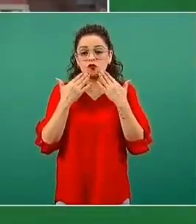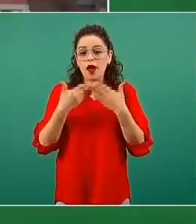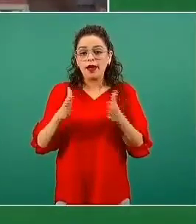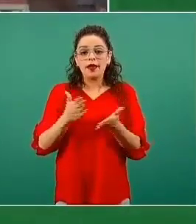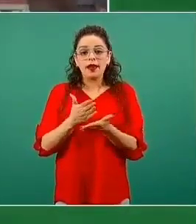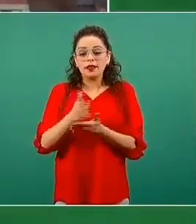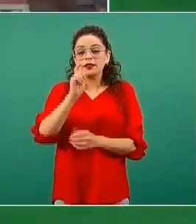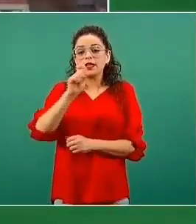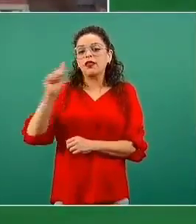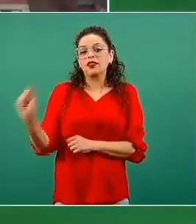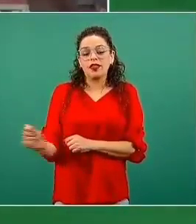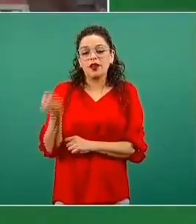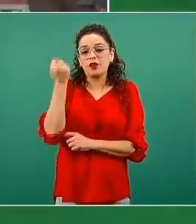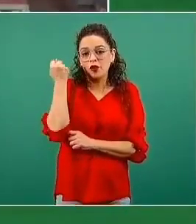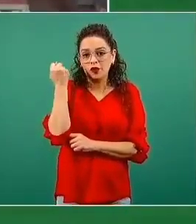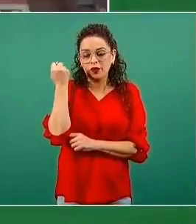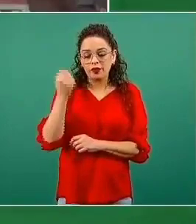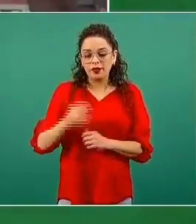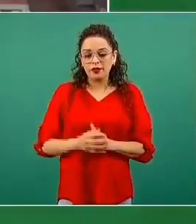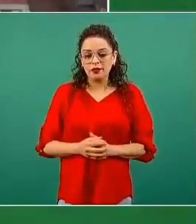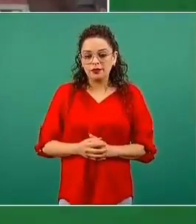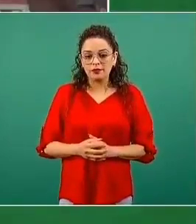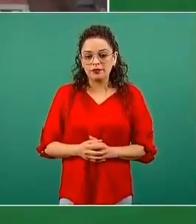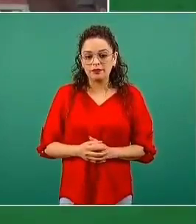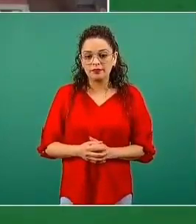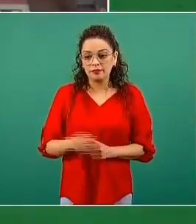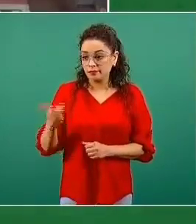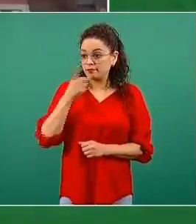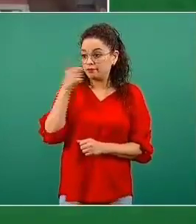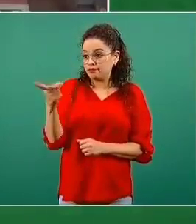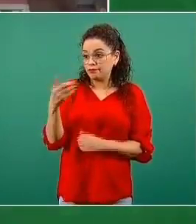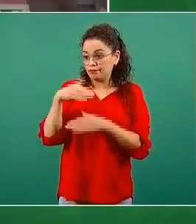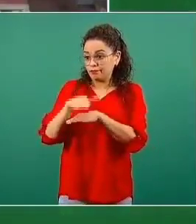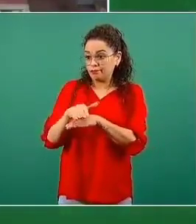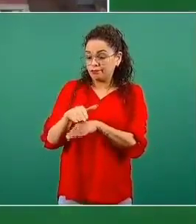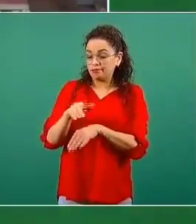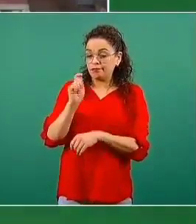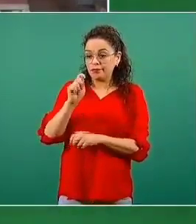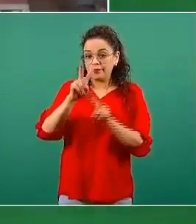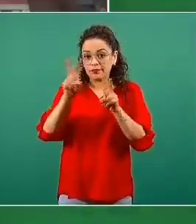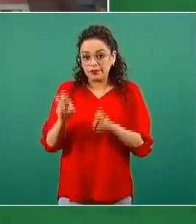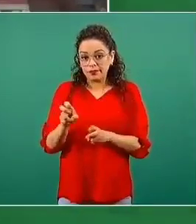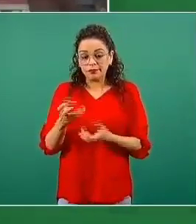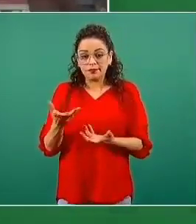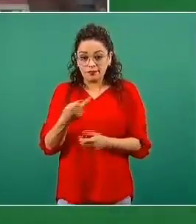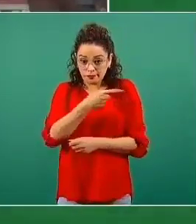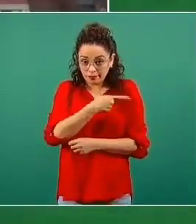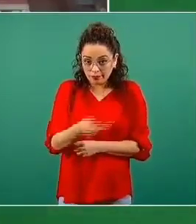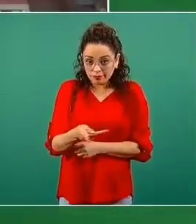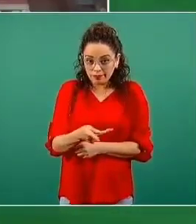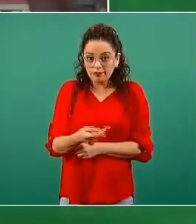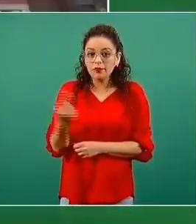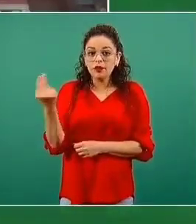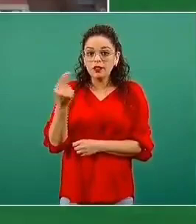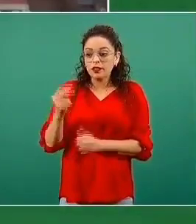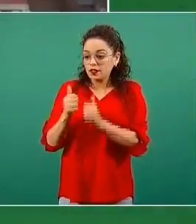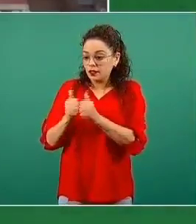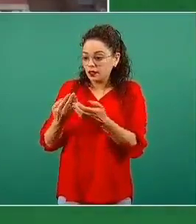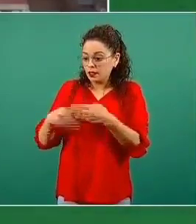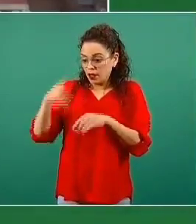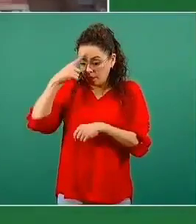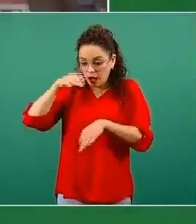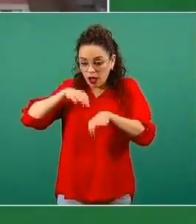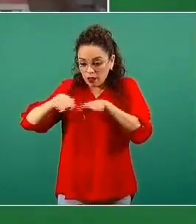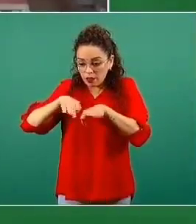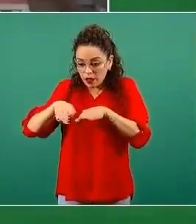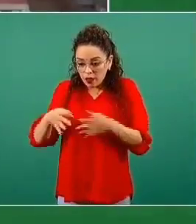como mencionaba el doctor Juan Rivera, hablaba de pobreza, pues quienes pueden acceder a teletrabajo, los que tienen infraestructura en casa para poder acceder y